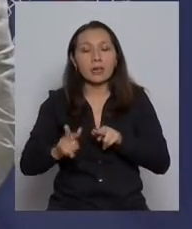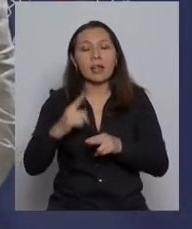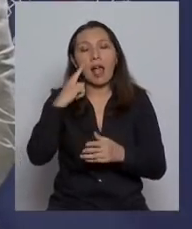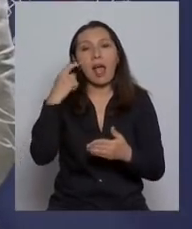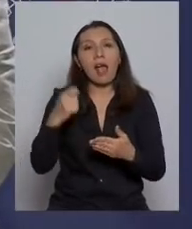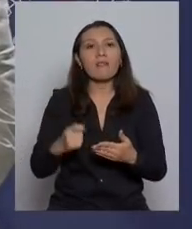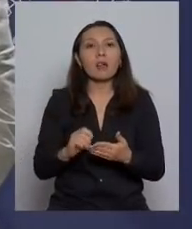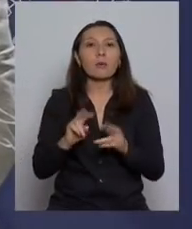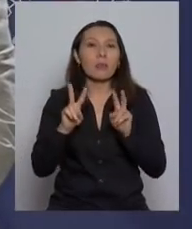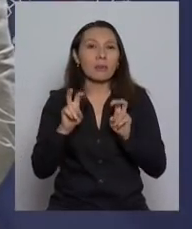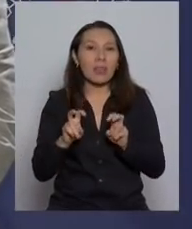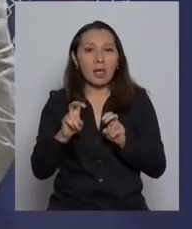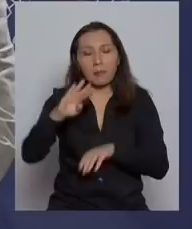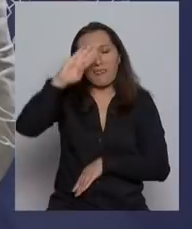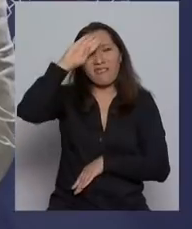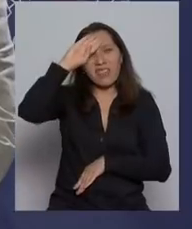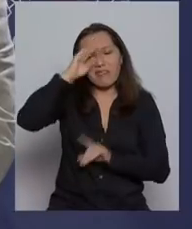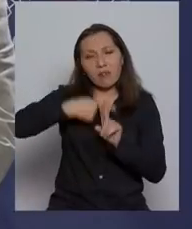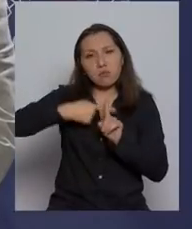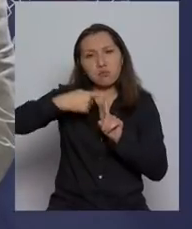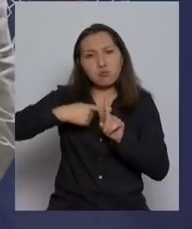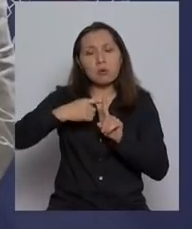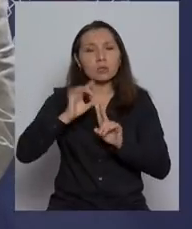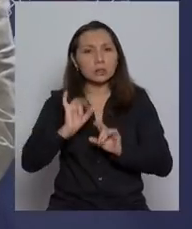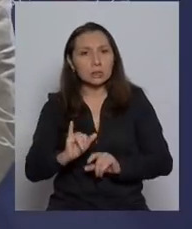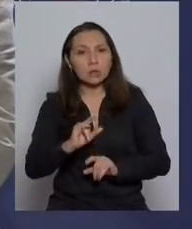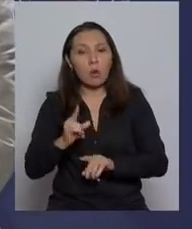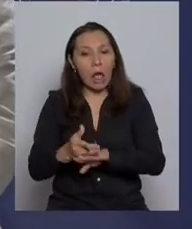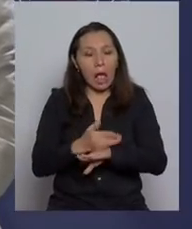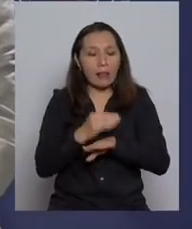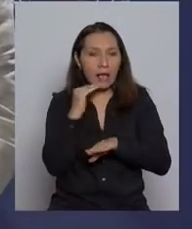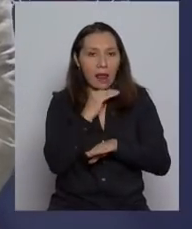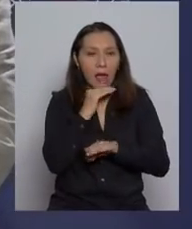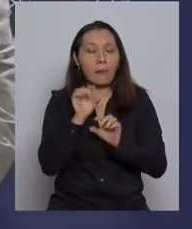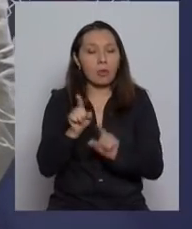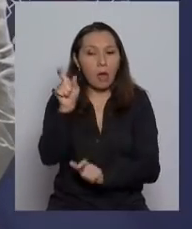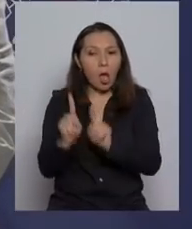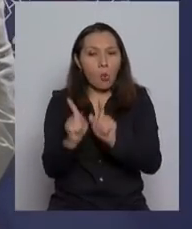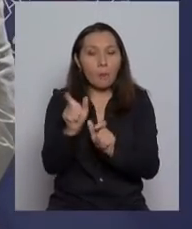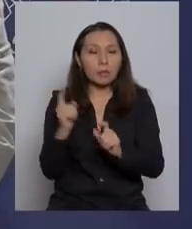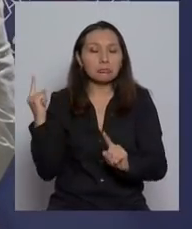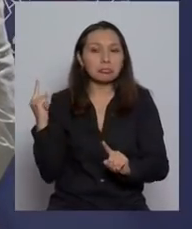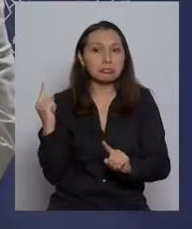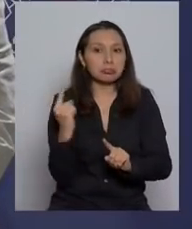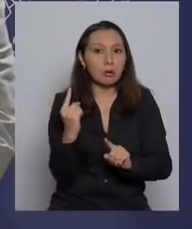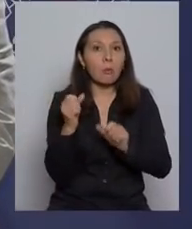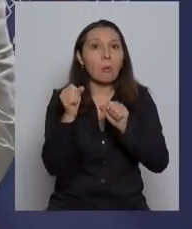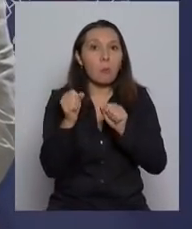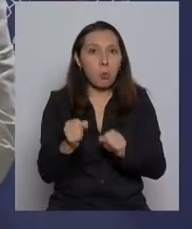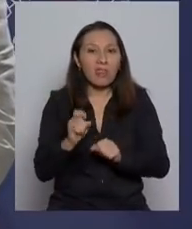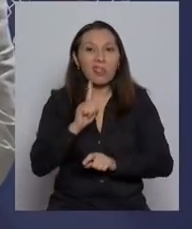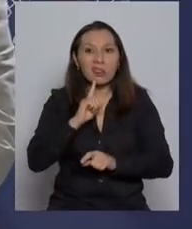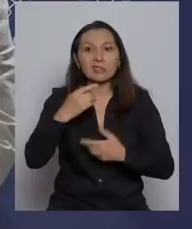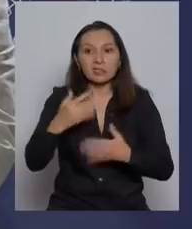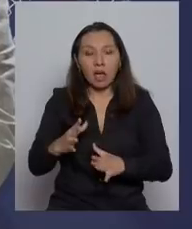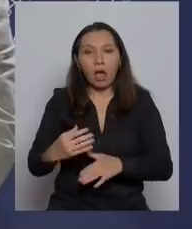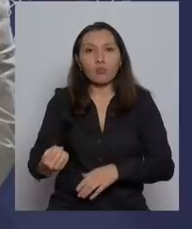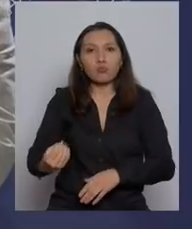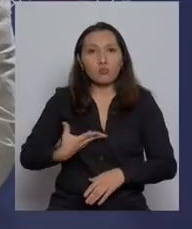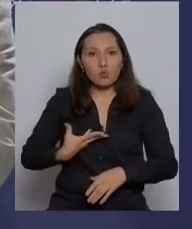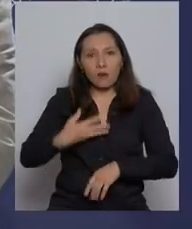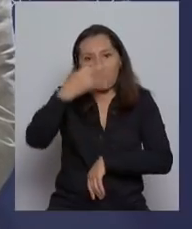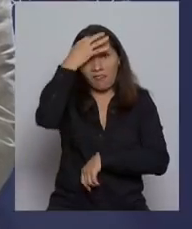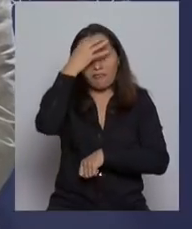evaluación del punto de vista febril para pesquisar oportunamente aquellas personas que podrían estar cursando